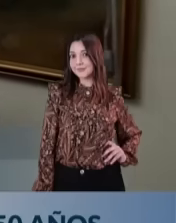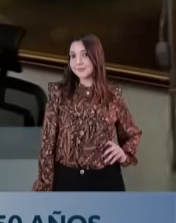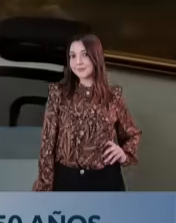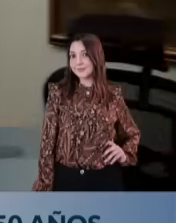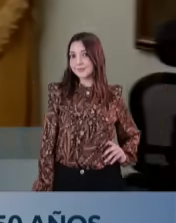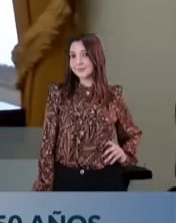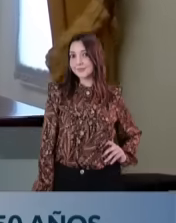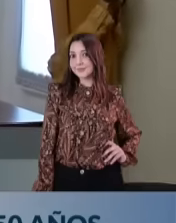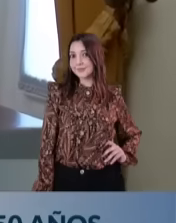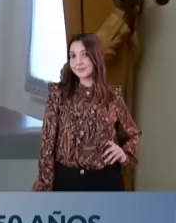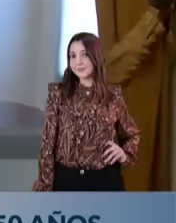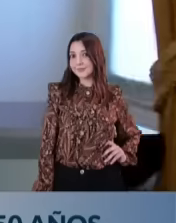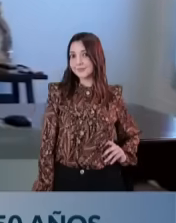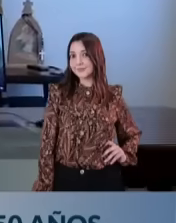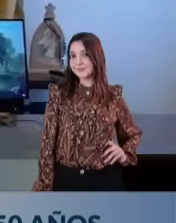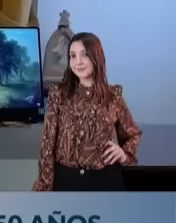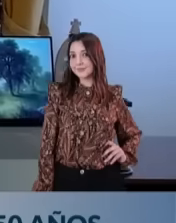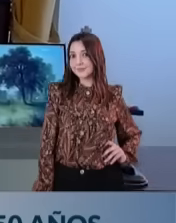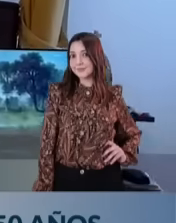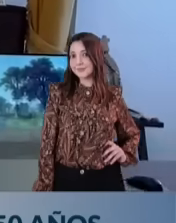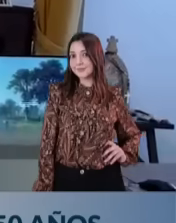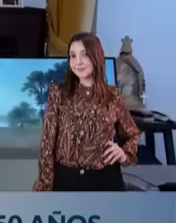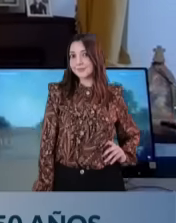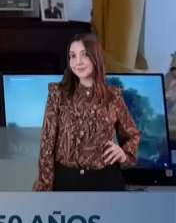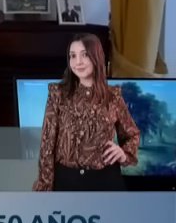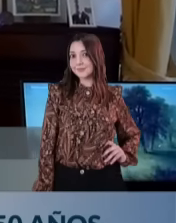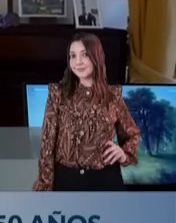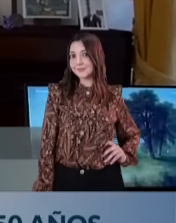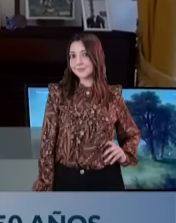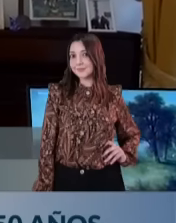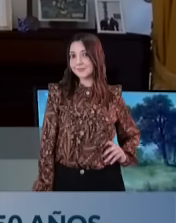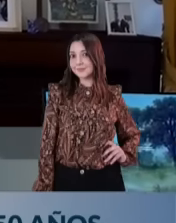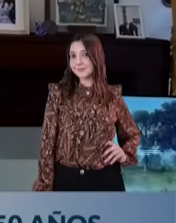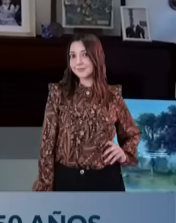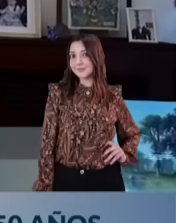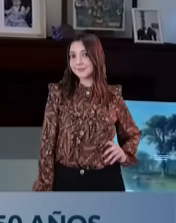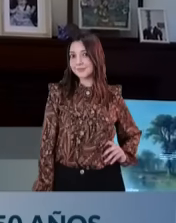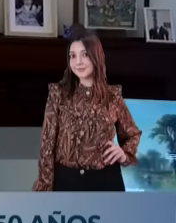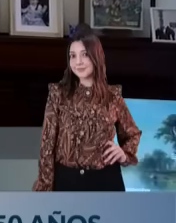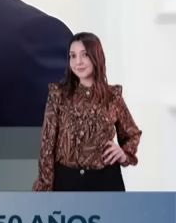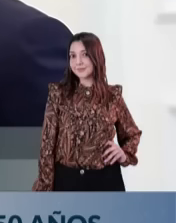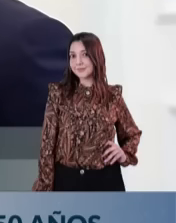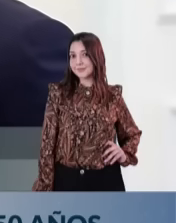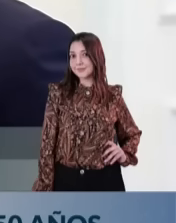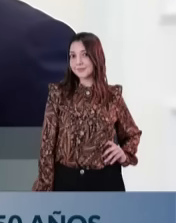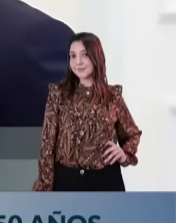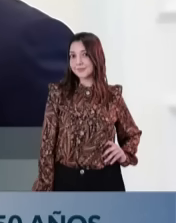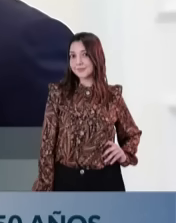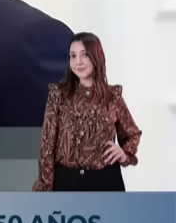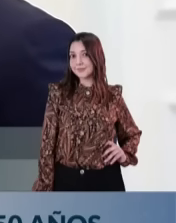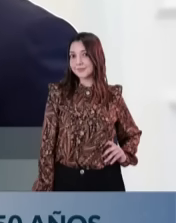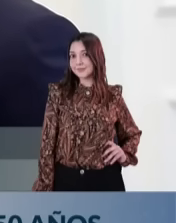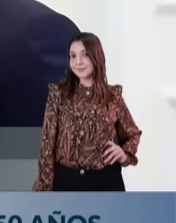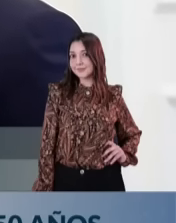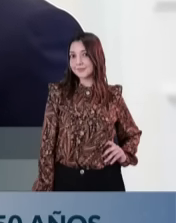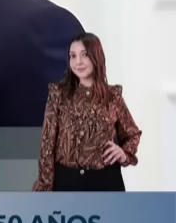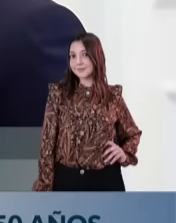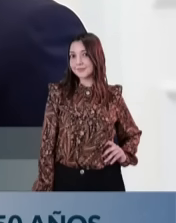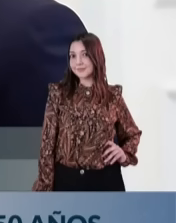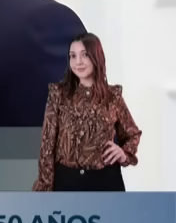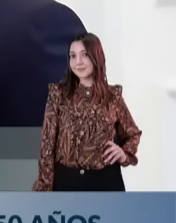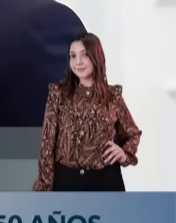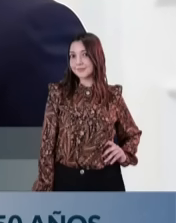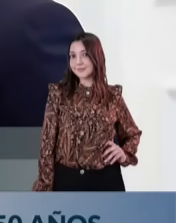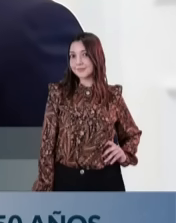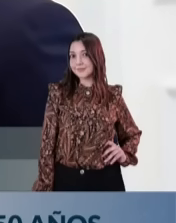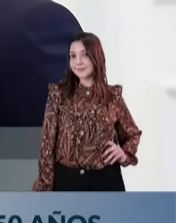ayer, al no responder los emplazamientos de Chile Vamos. Sin embargo, temprano por la mañana, el ministro de la SECPRES, Álvaro Elizalde, había